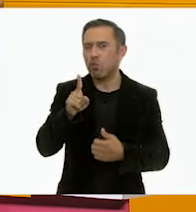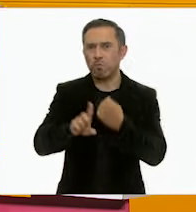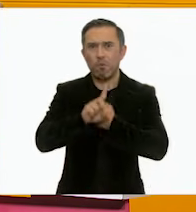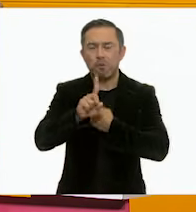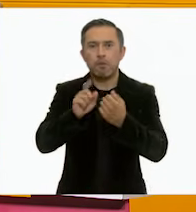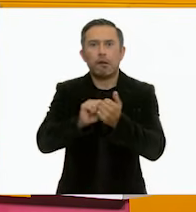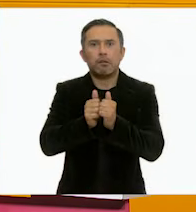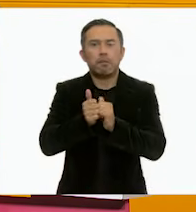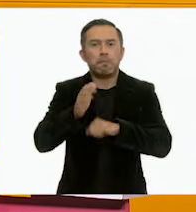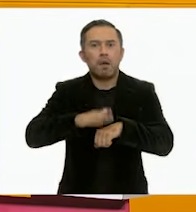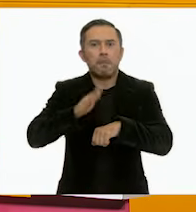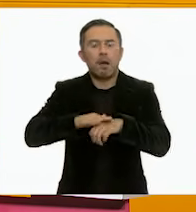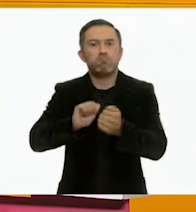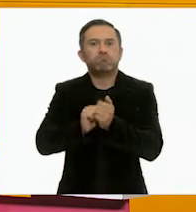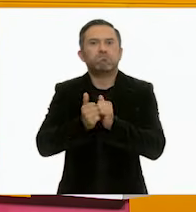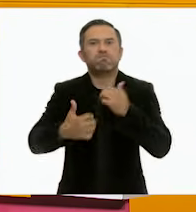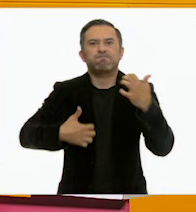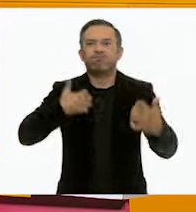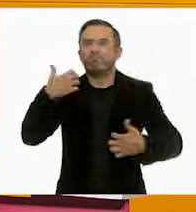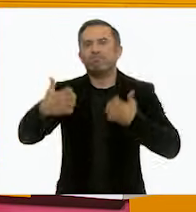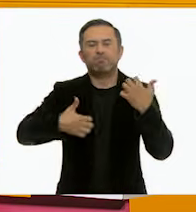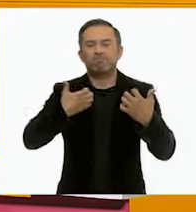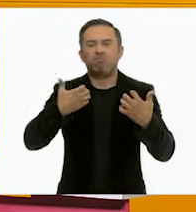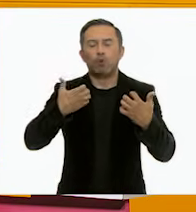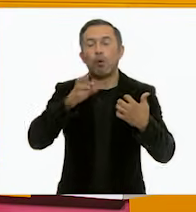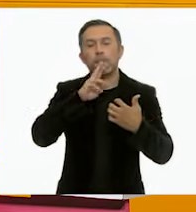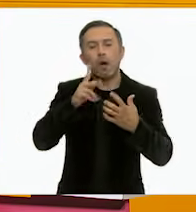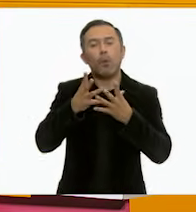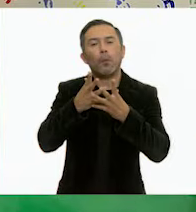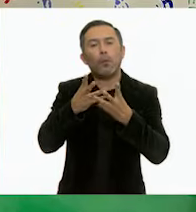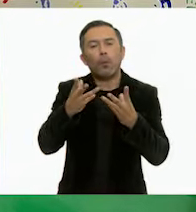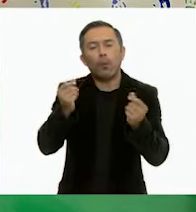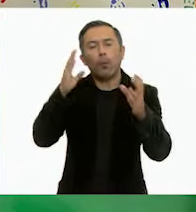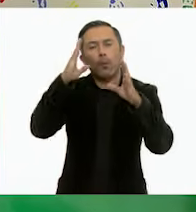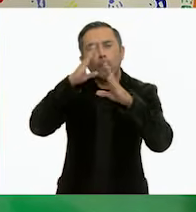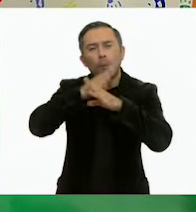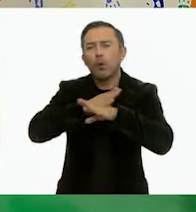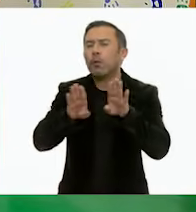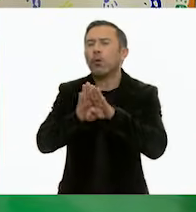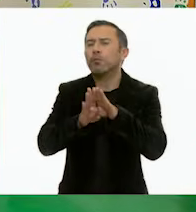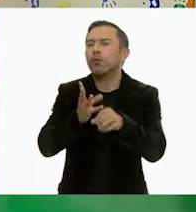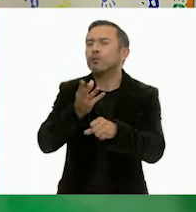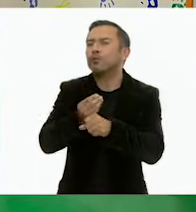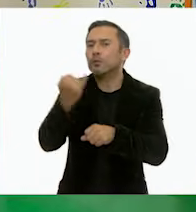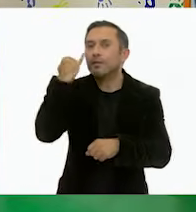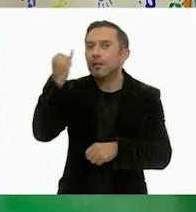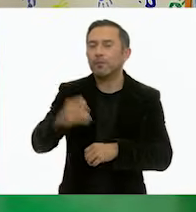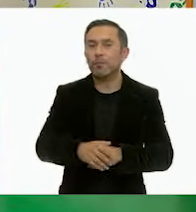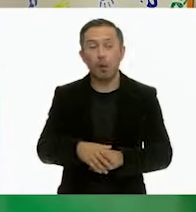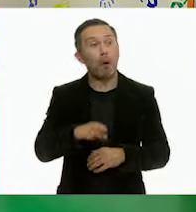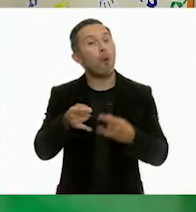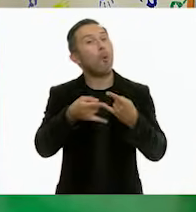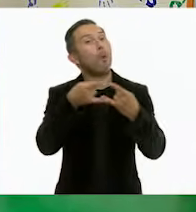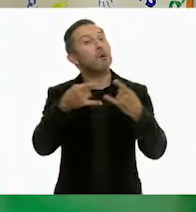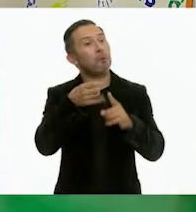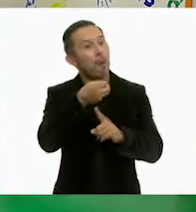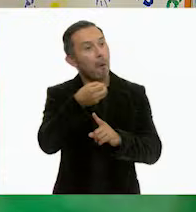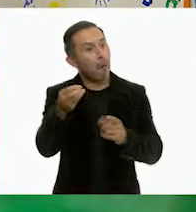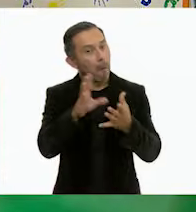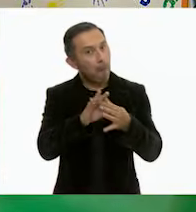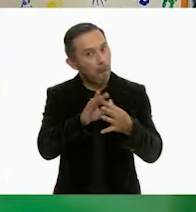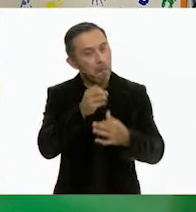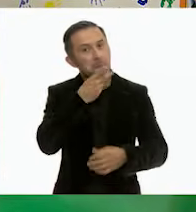que los pobladores no se molesten? ¿Cómo ves, Alexia? Es un cuento muy interesante, maestra Rosalba. Nos hace